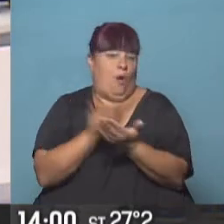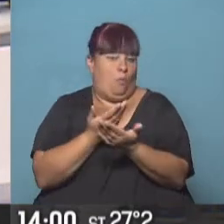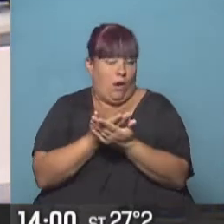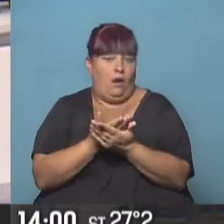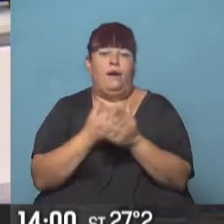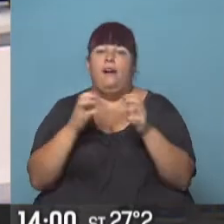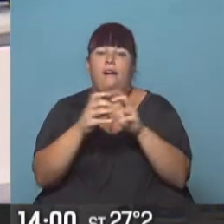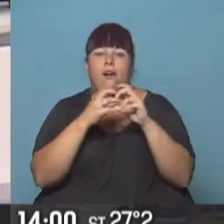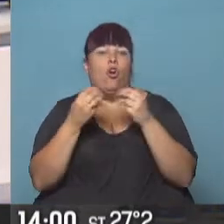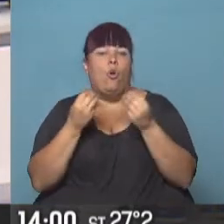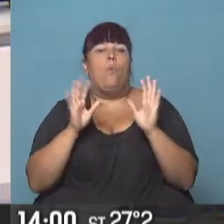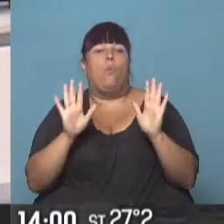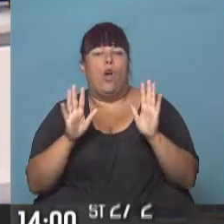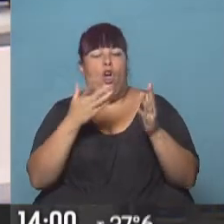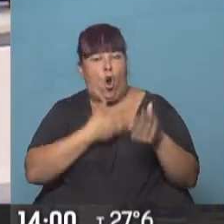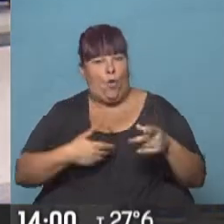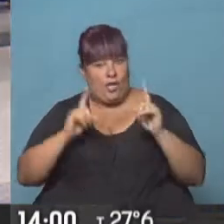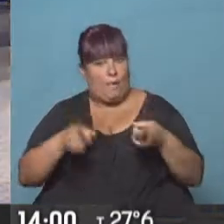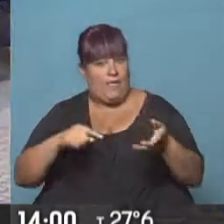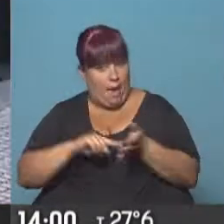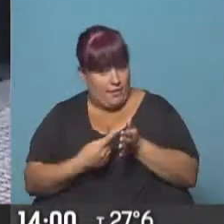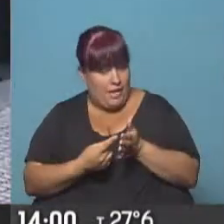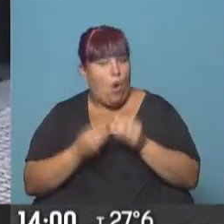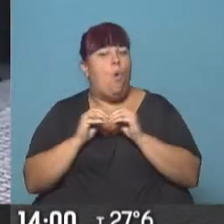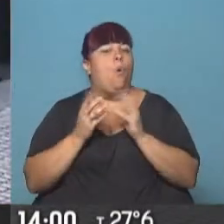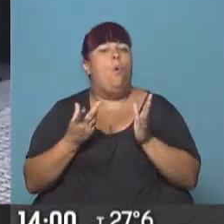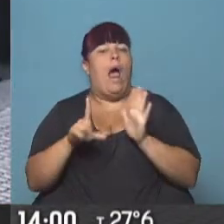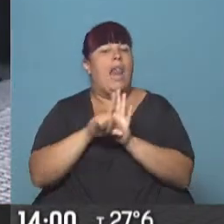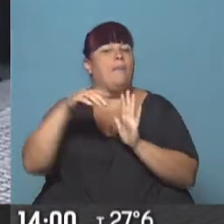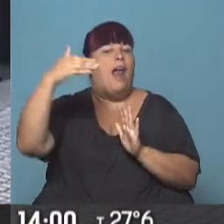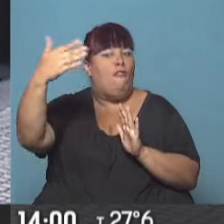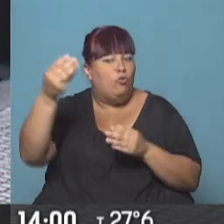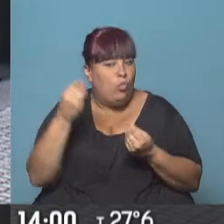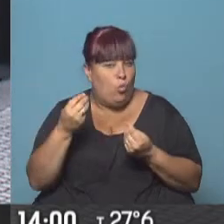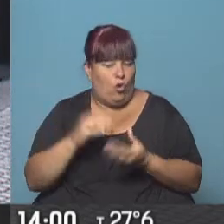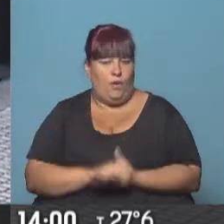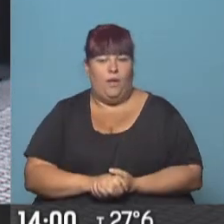y hay que sentarse a discutir con el gobierno también de la ciudad cuáles son las normas futuras que vienen